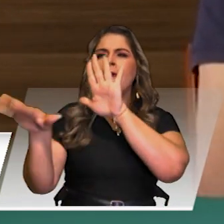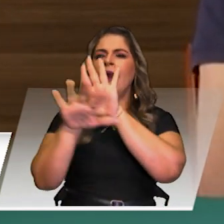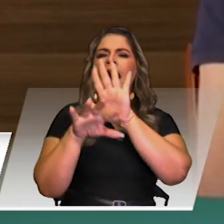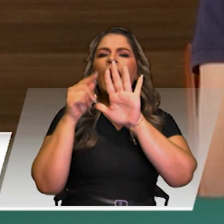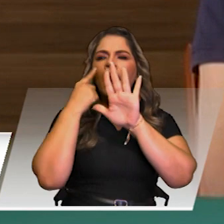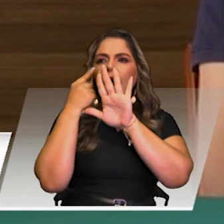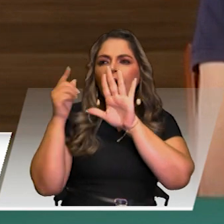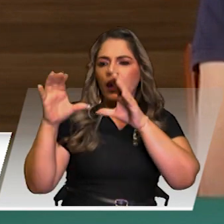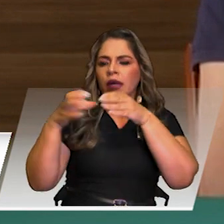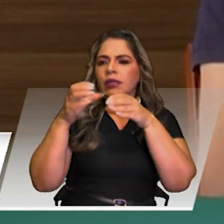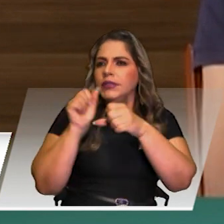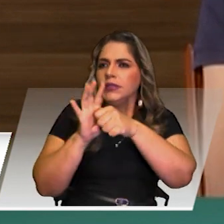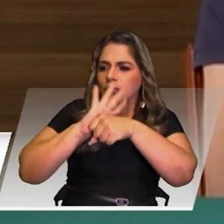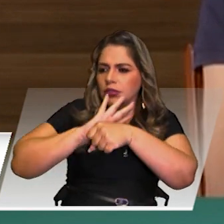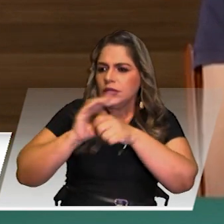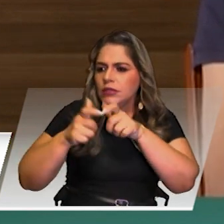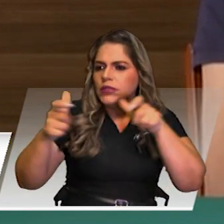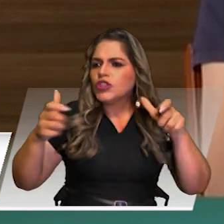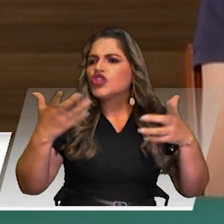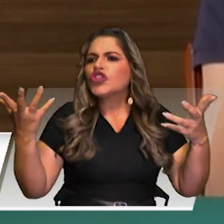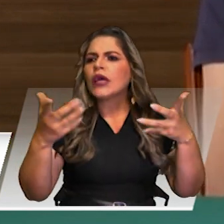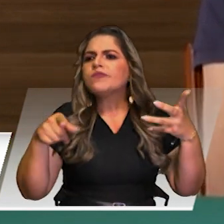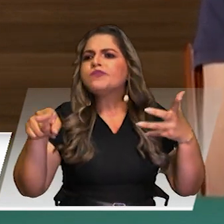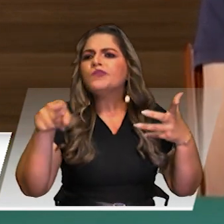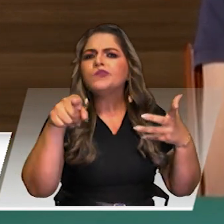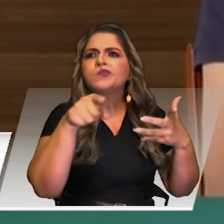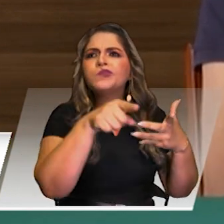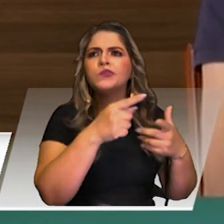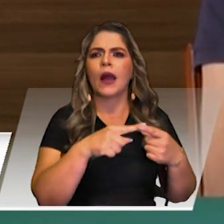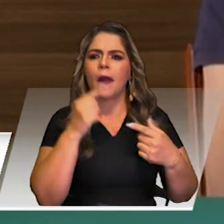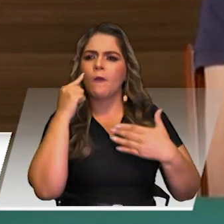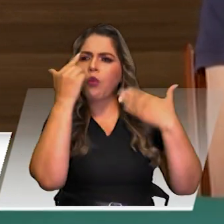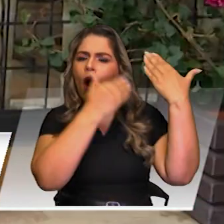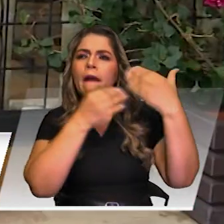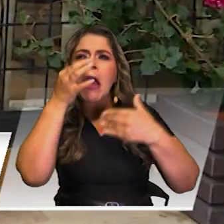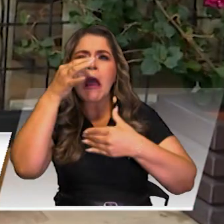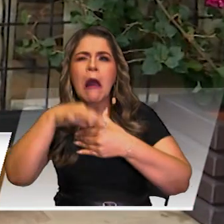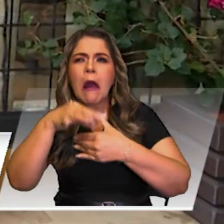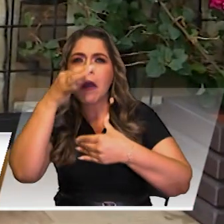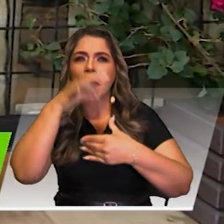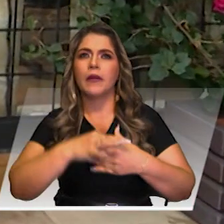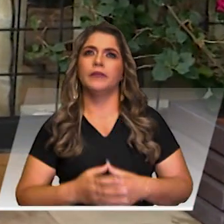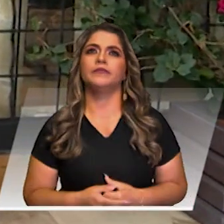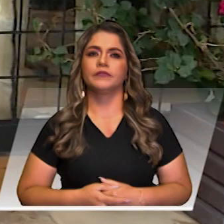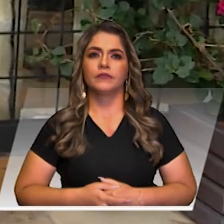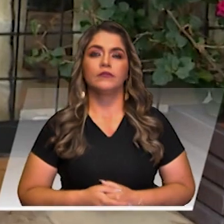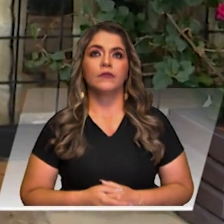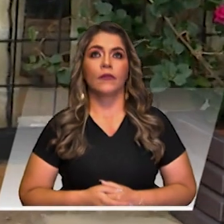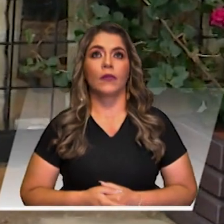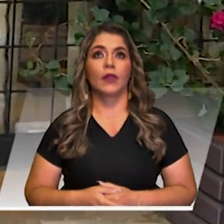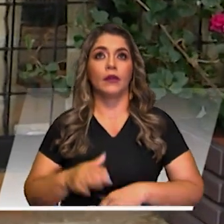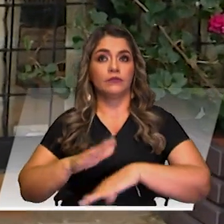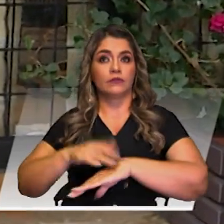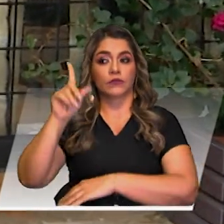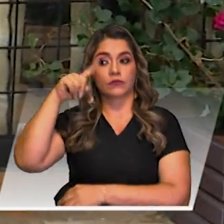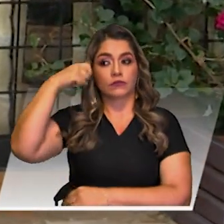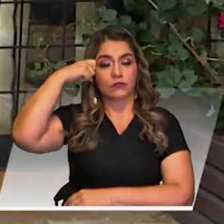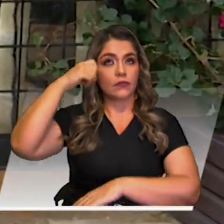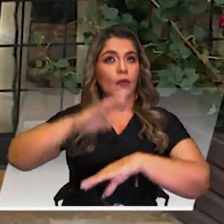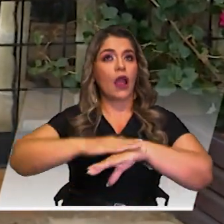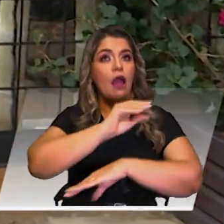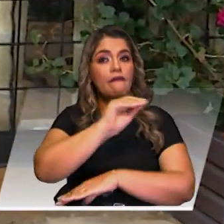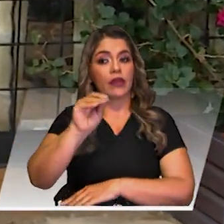en la búsqueda de casos la realización de pruebas de laboratorio el gobernador encargado hizo un llamado a la ciudadanía